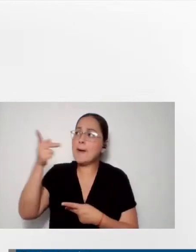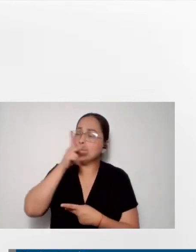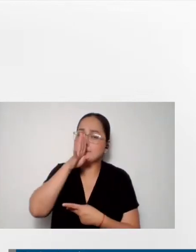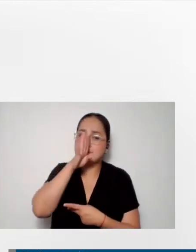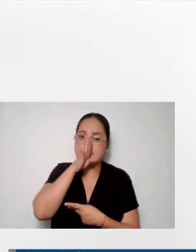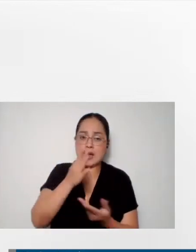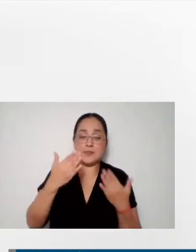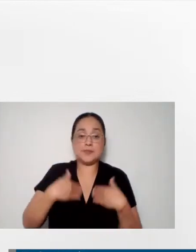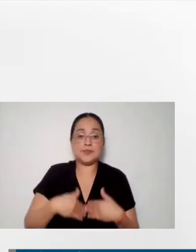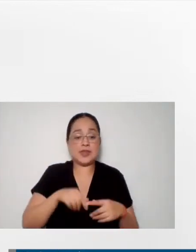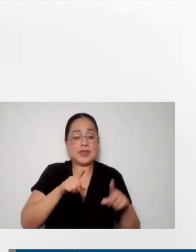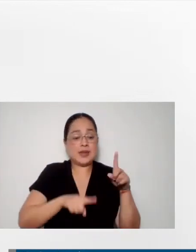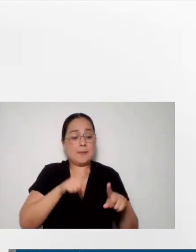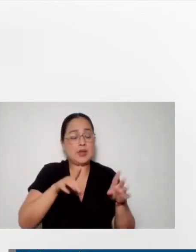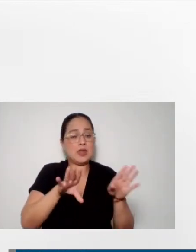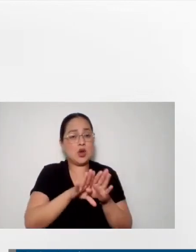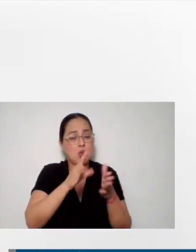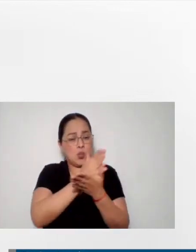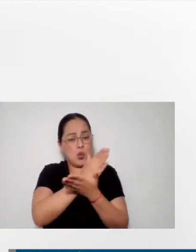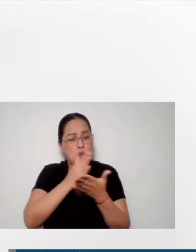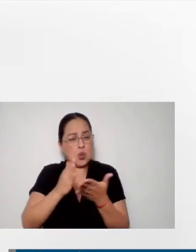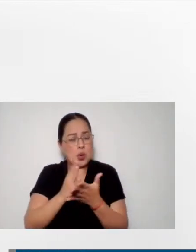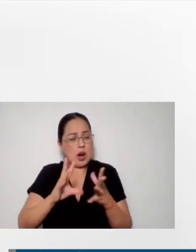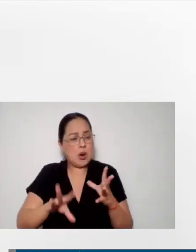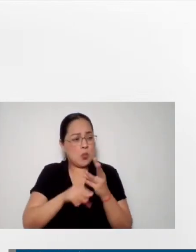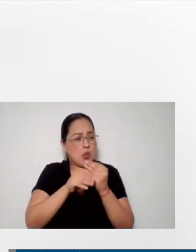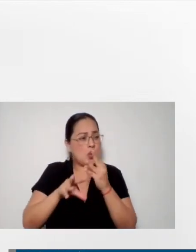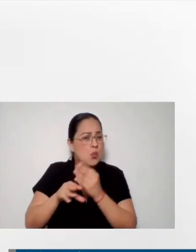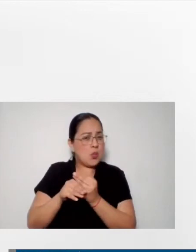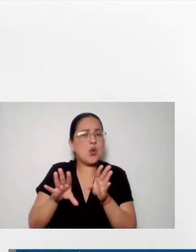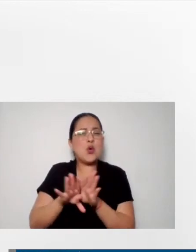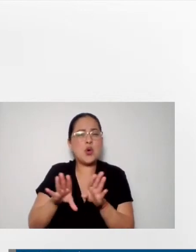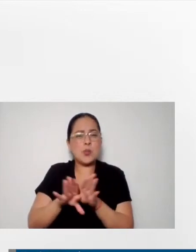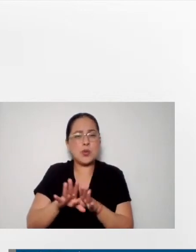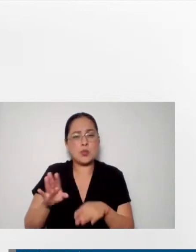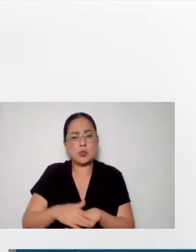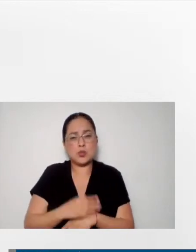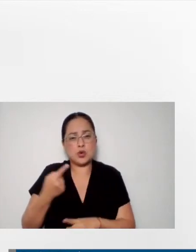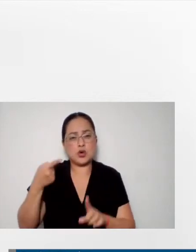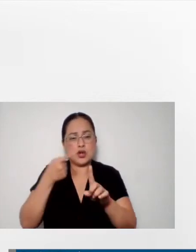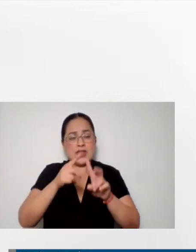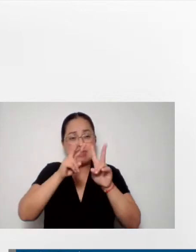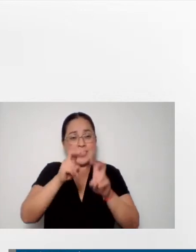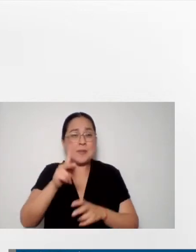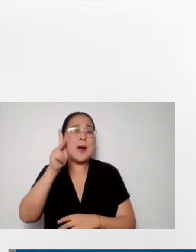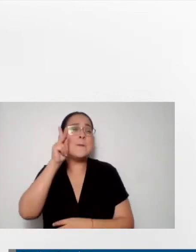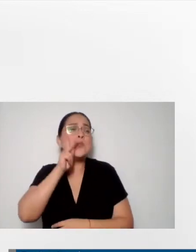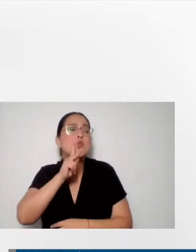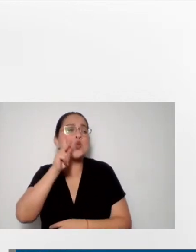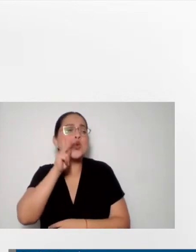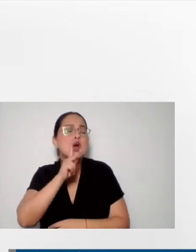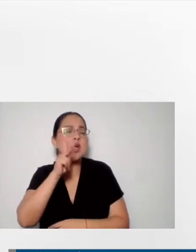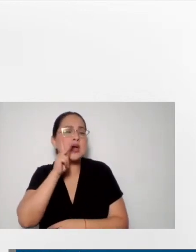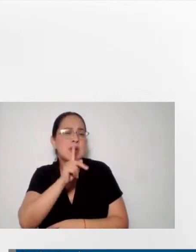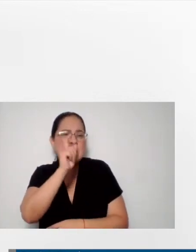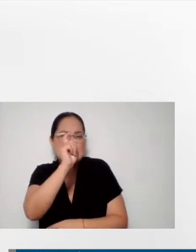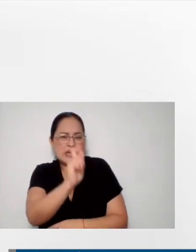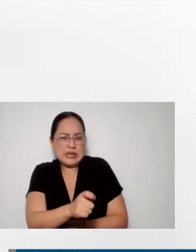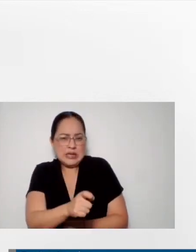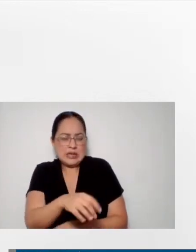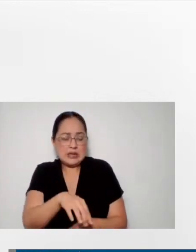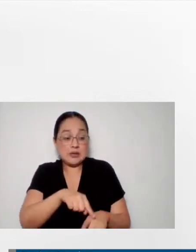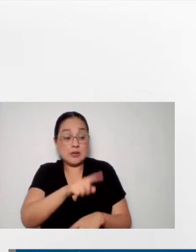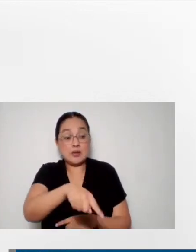división que se hace es muy interesante cuando analizamos el tema de pruebas. Cuando se trata de niños,